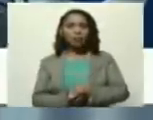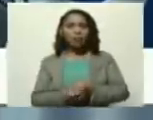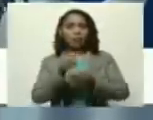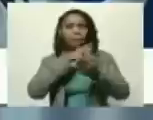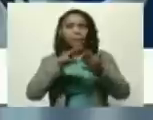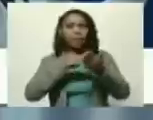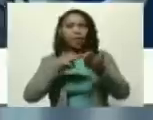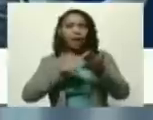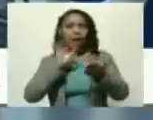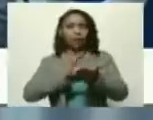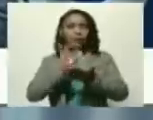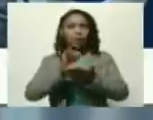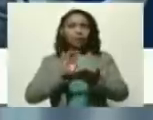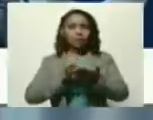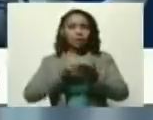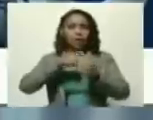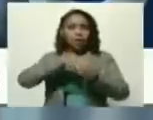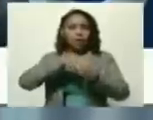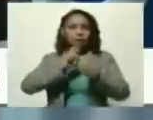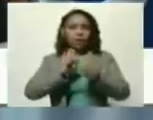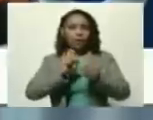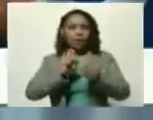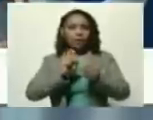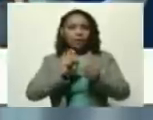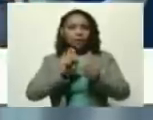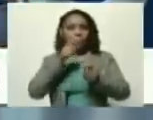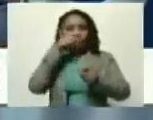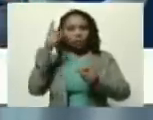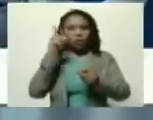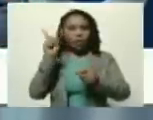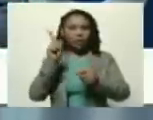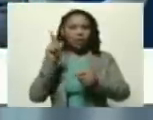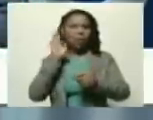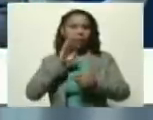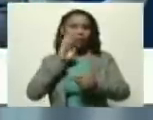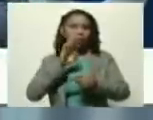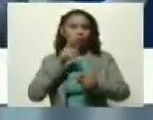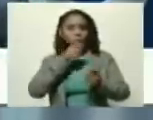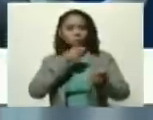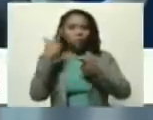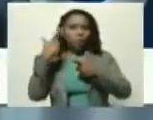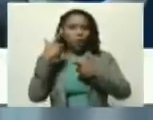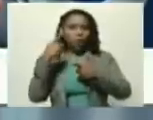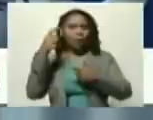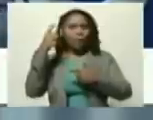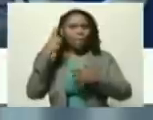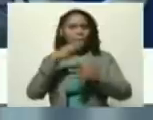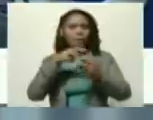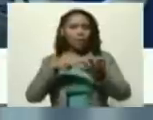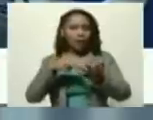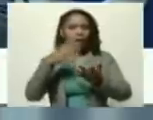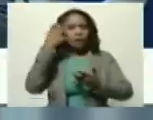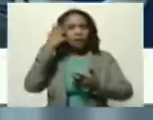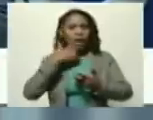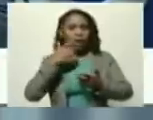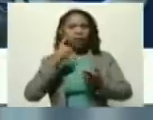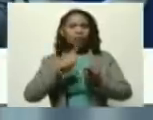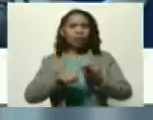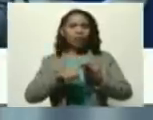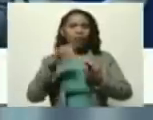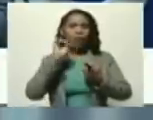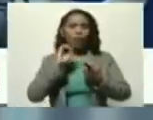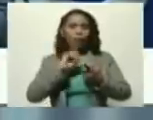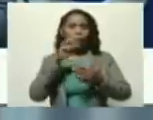material estratégico desincorporado, que efectivamente sea chatarra, sea material ferroso, sea material